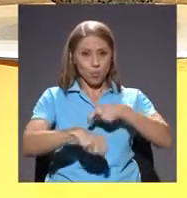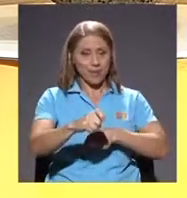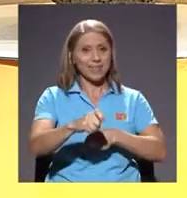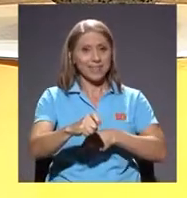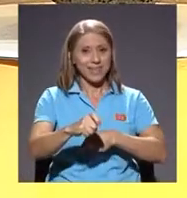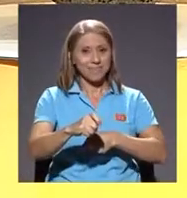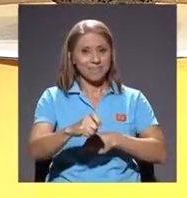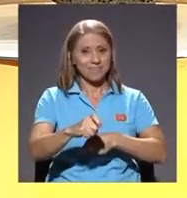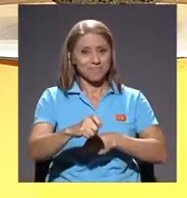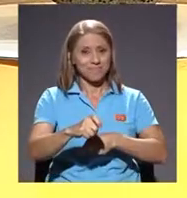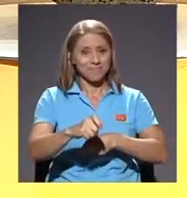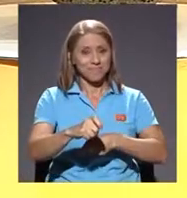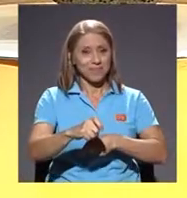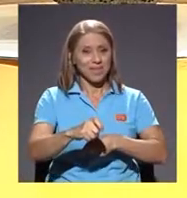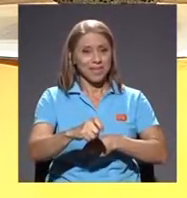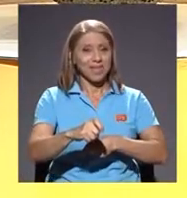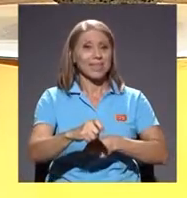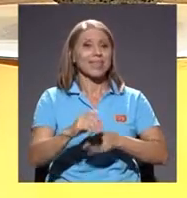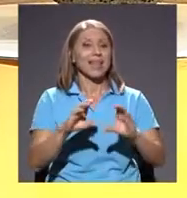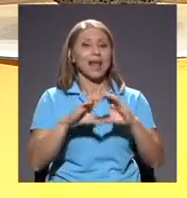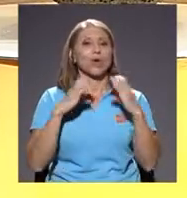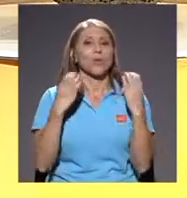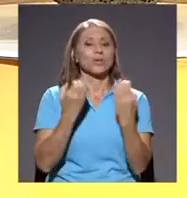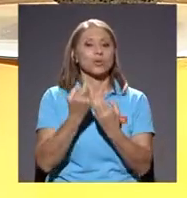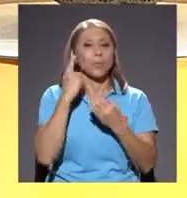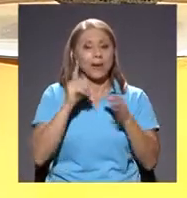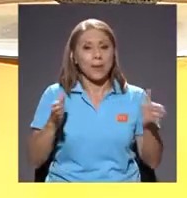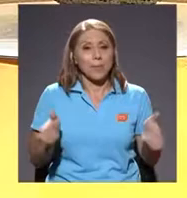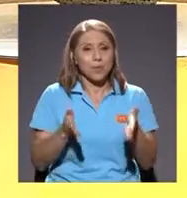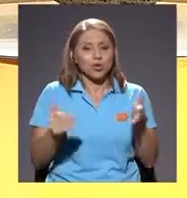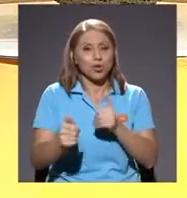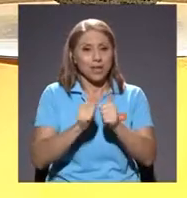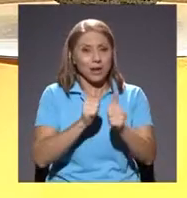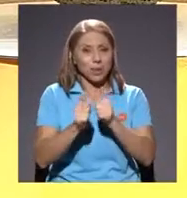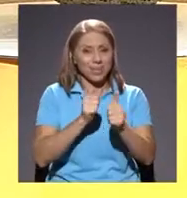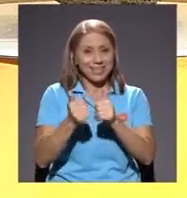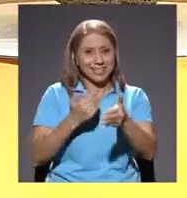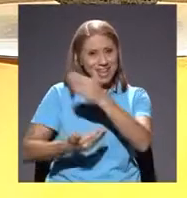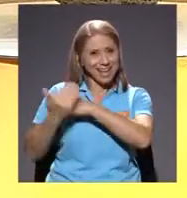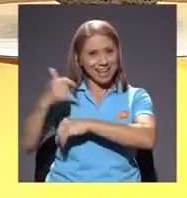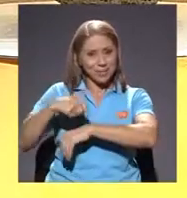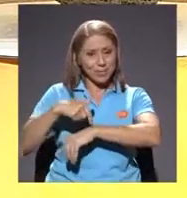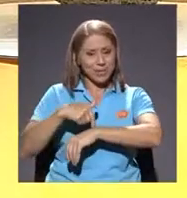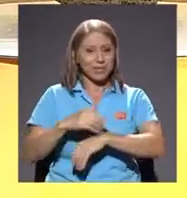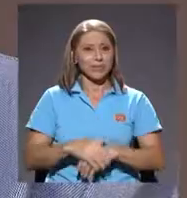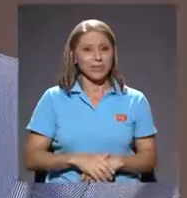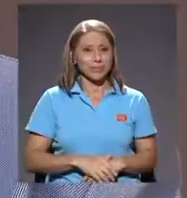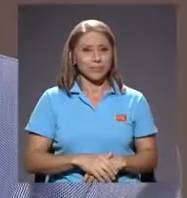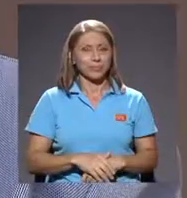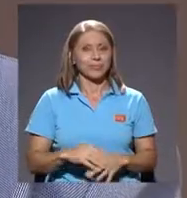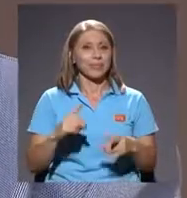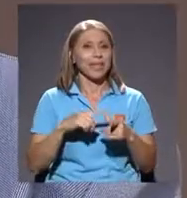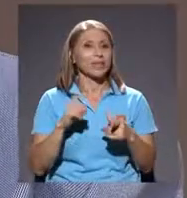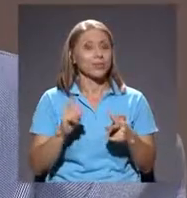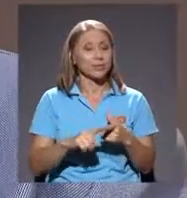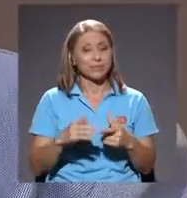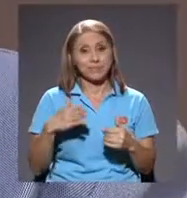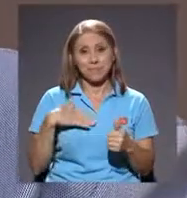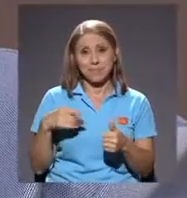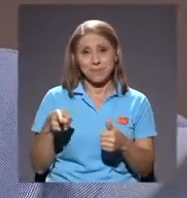constituida en ese momento comisión para la promoción de la competencia de manera que mi